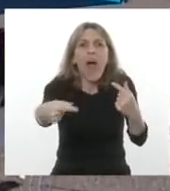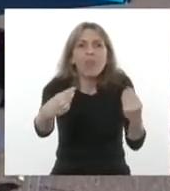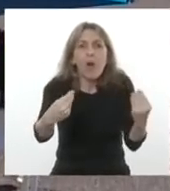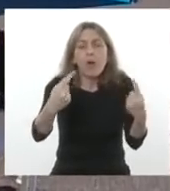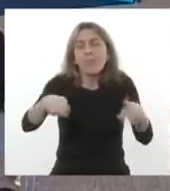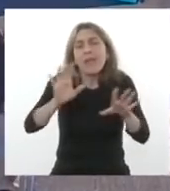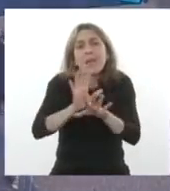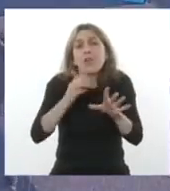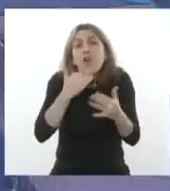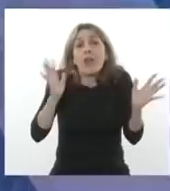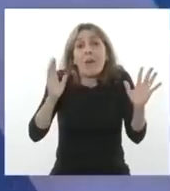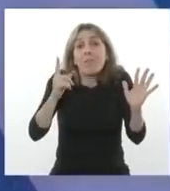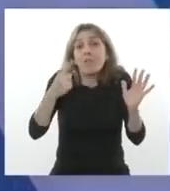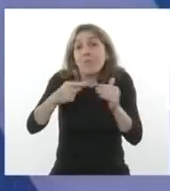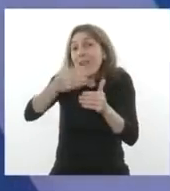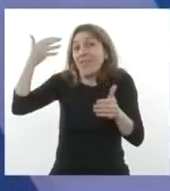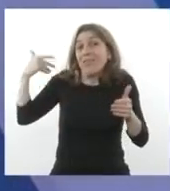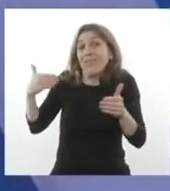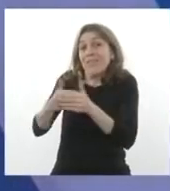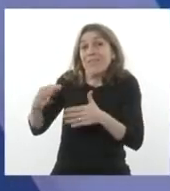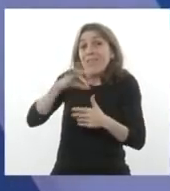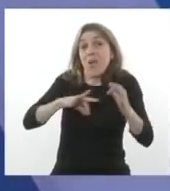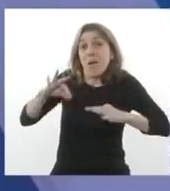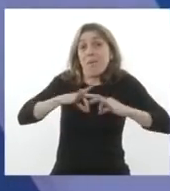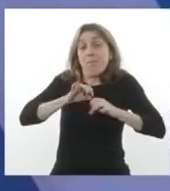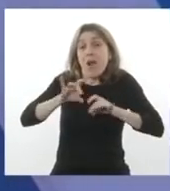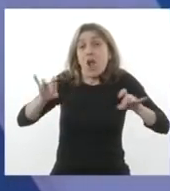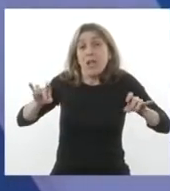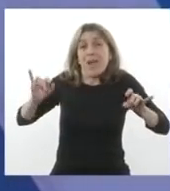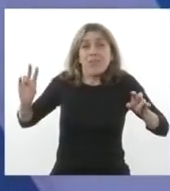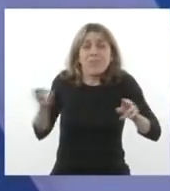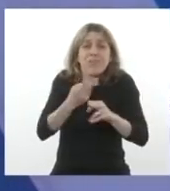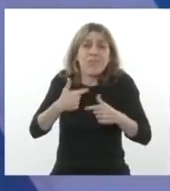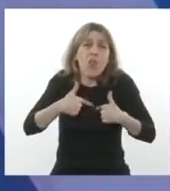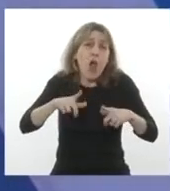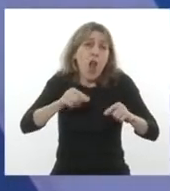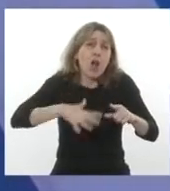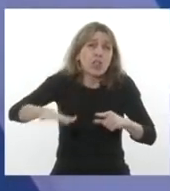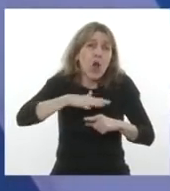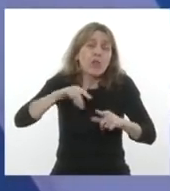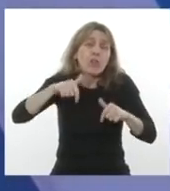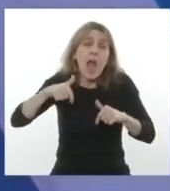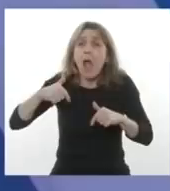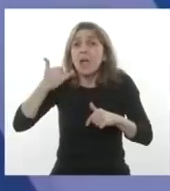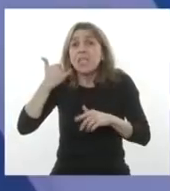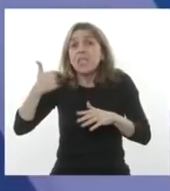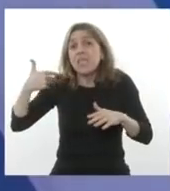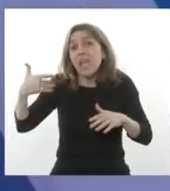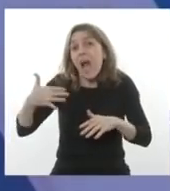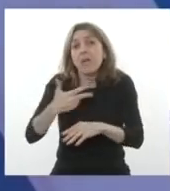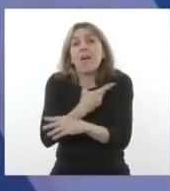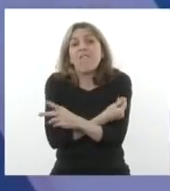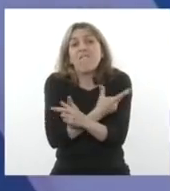dolor por tanta gente querida que hemos perdido. Ahora, con la vacuna, estamos tratando de